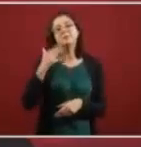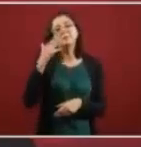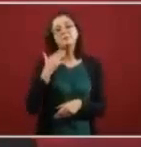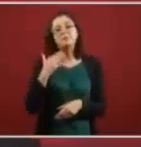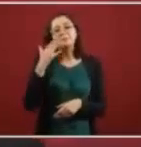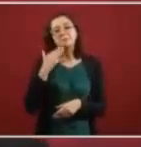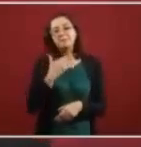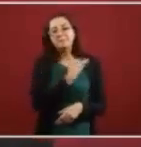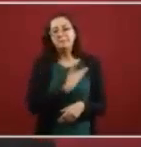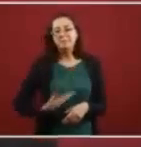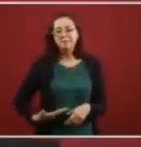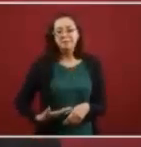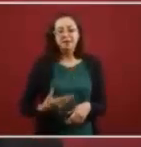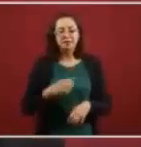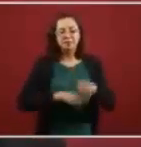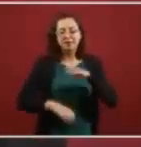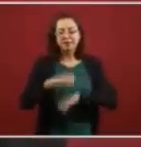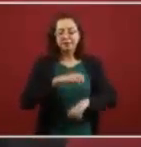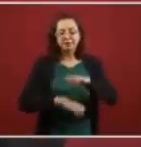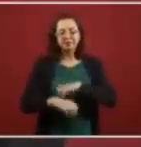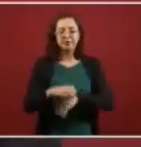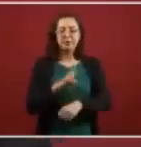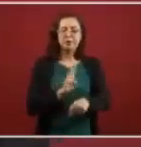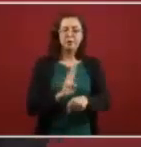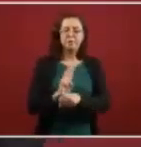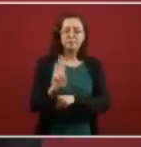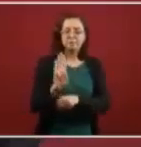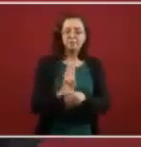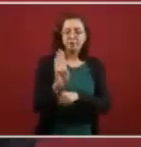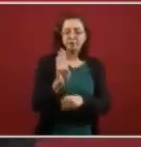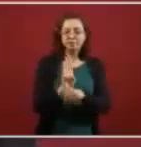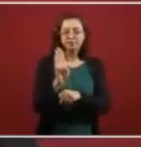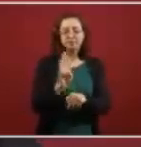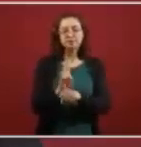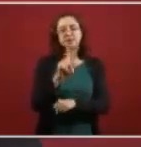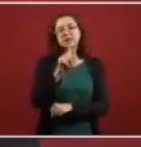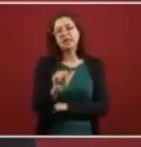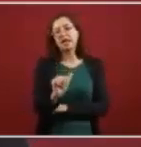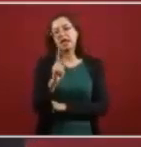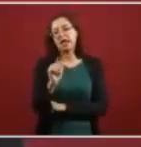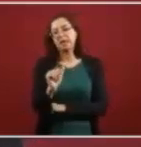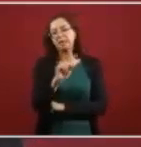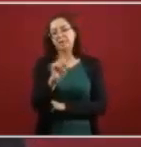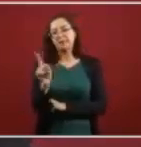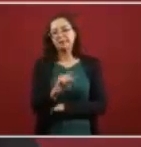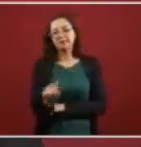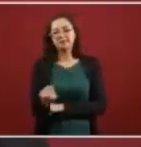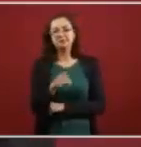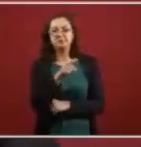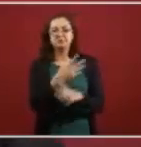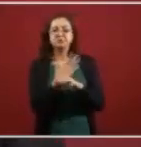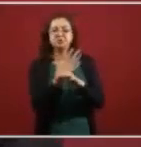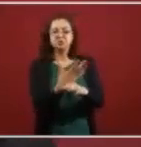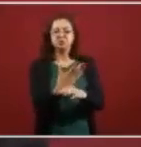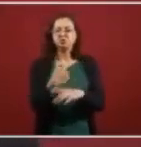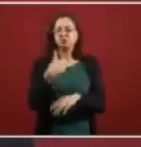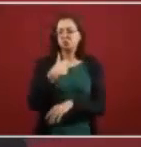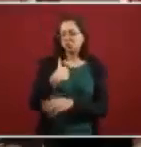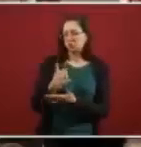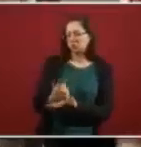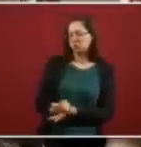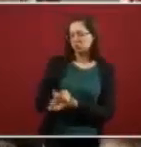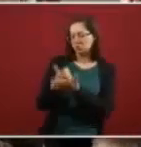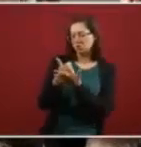brasilia nos dice en la paz dice si quieren yo les ayudo después hablamos con el